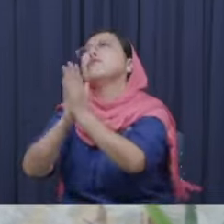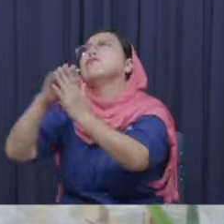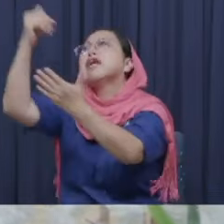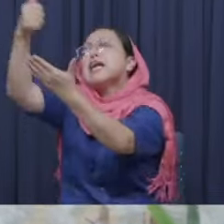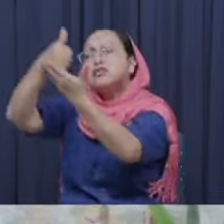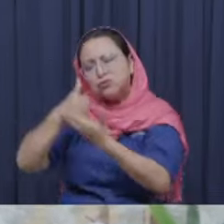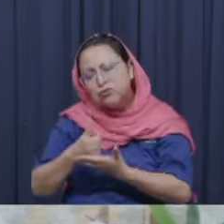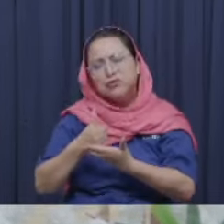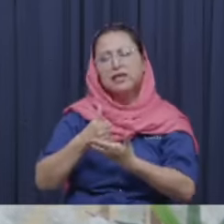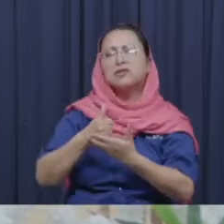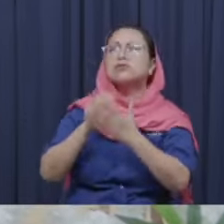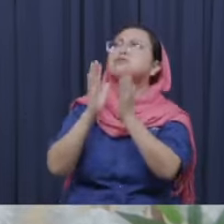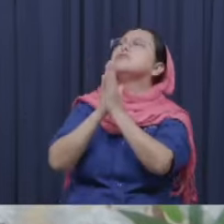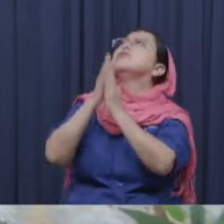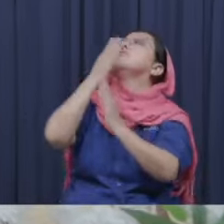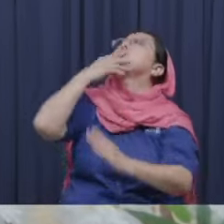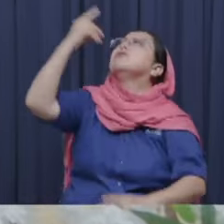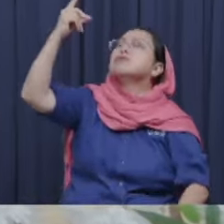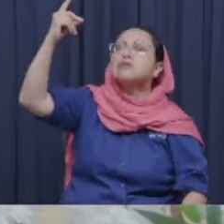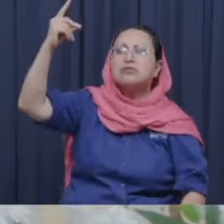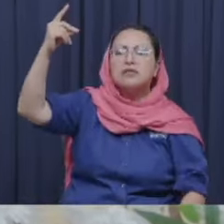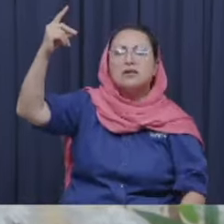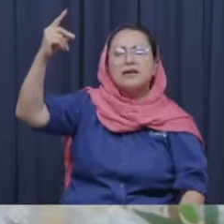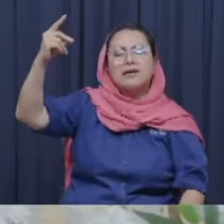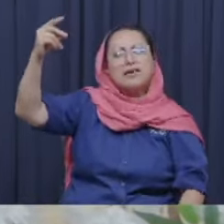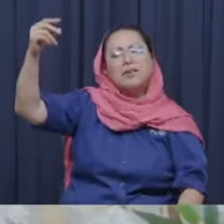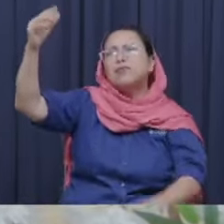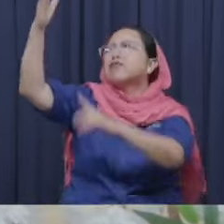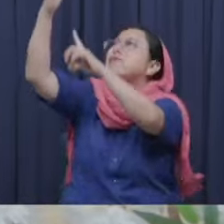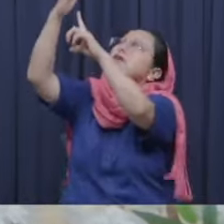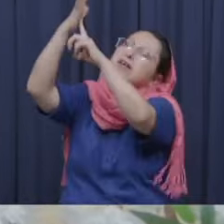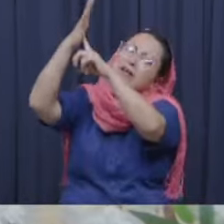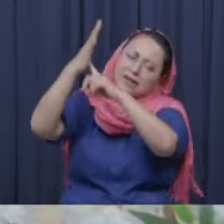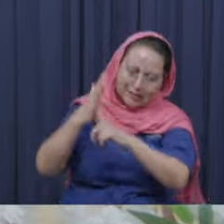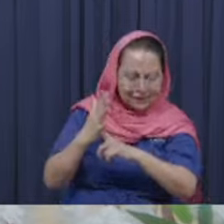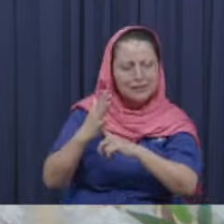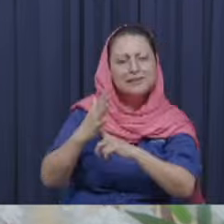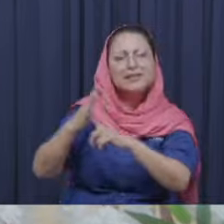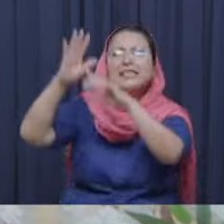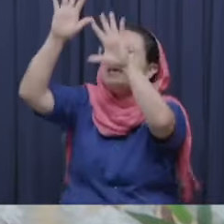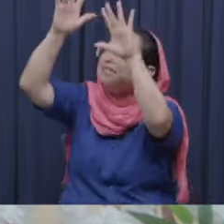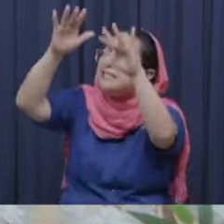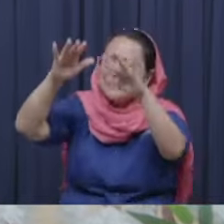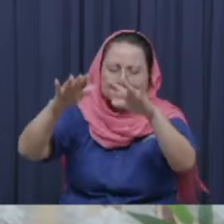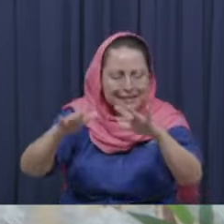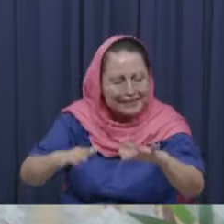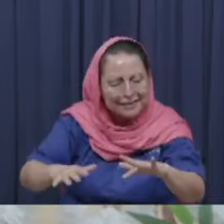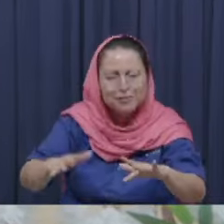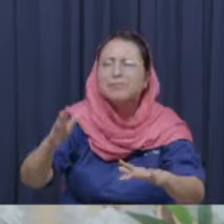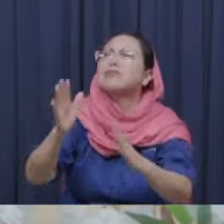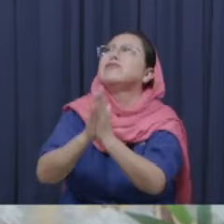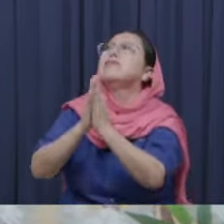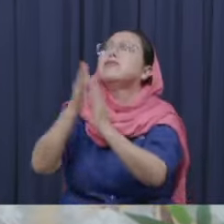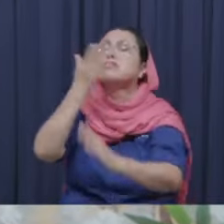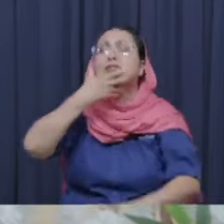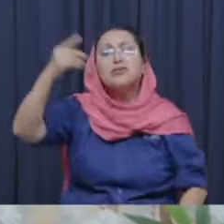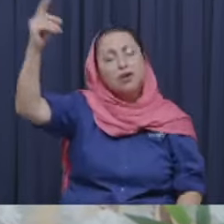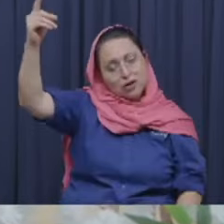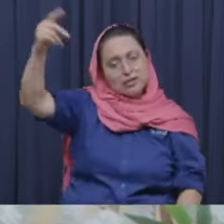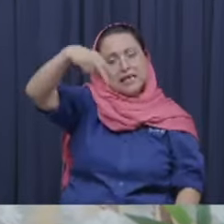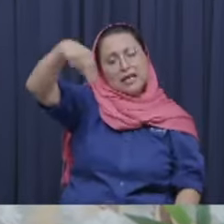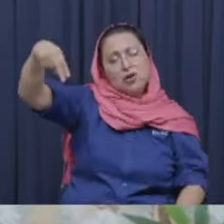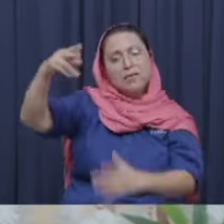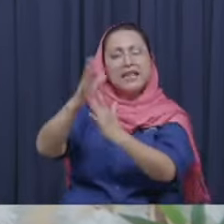están atribulados, papito lindo. Levántate, Señor, levanta tu vara, Dios. En el nombre de